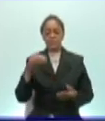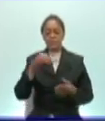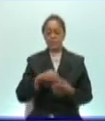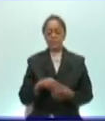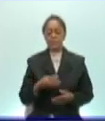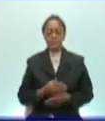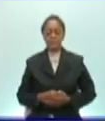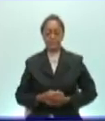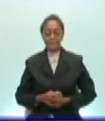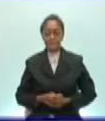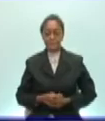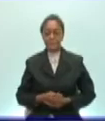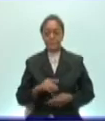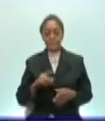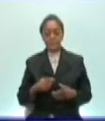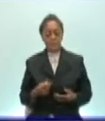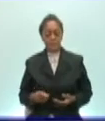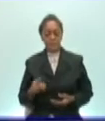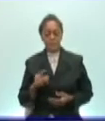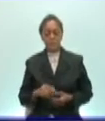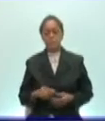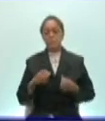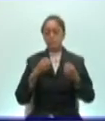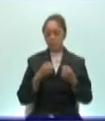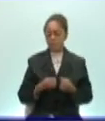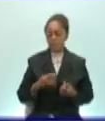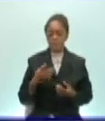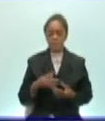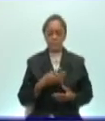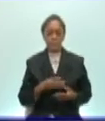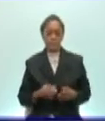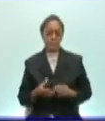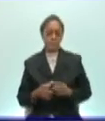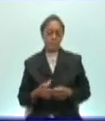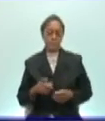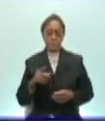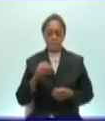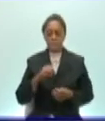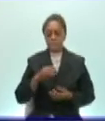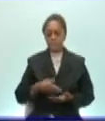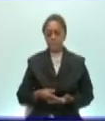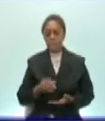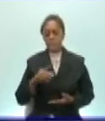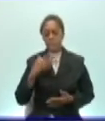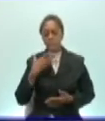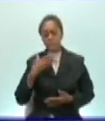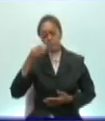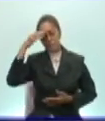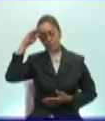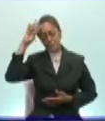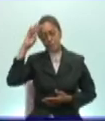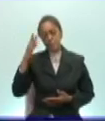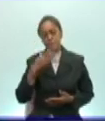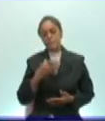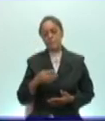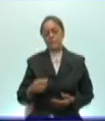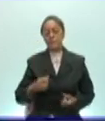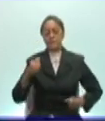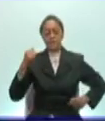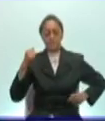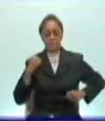ciudad. Lógicamente es una humillación de la forma en que está tratado el hecho para los cubanos y sobre todo para ese